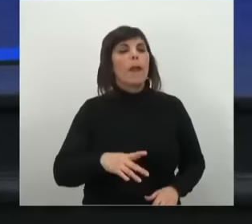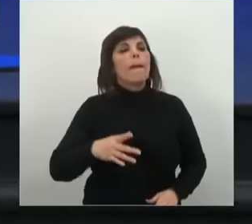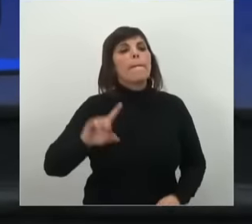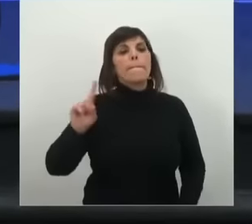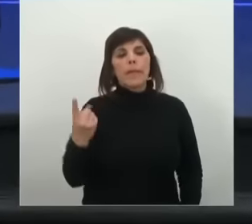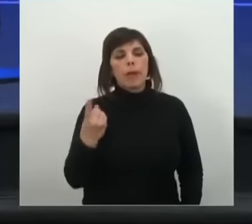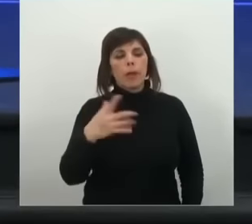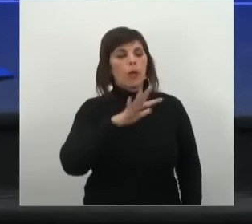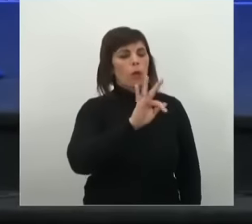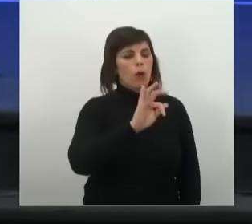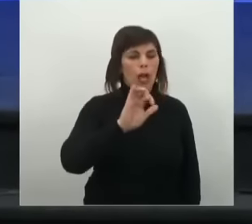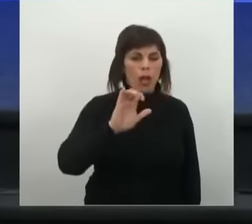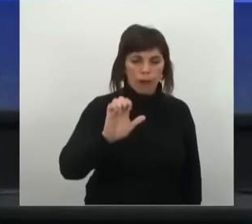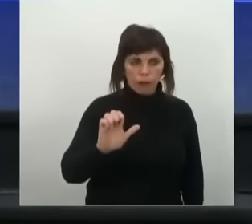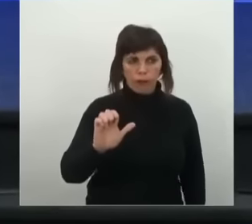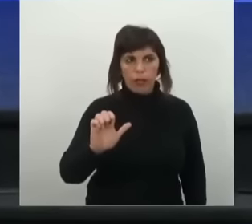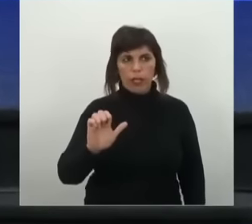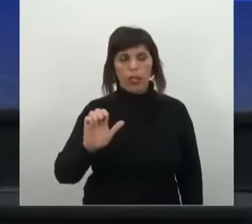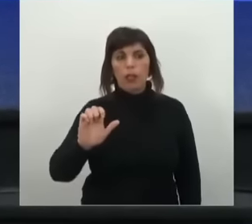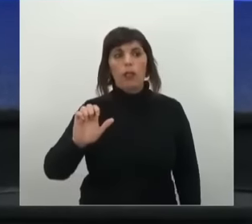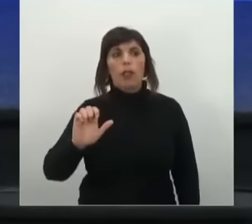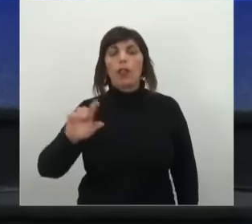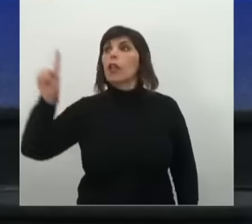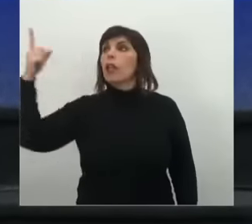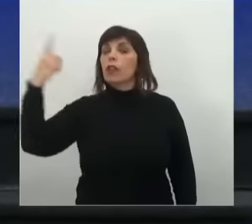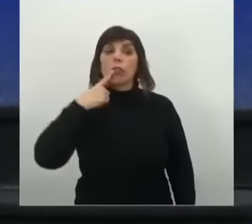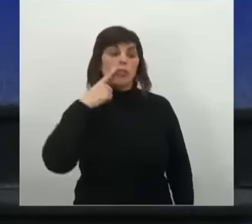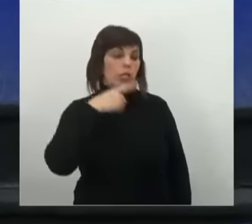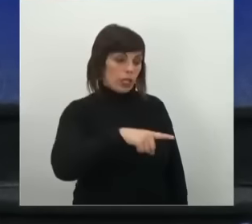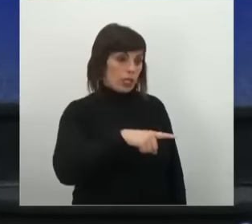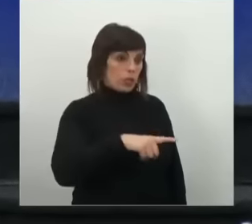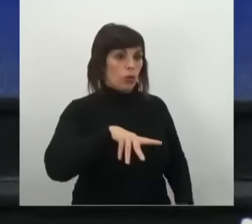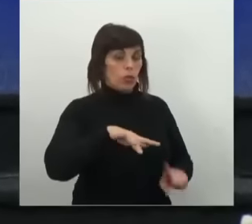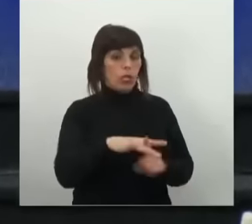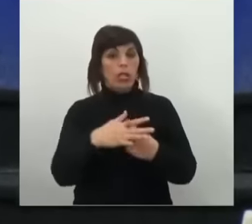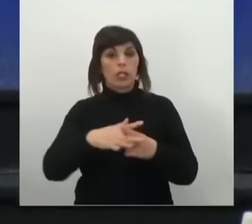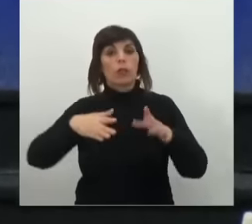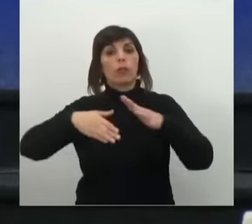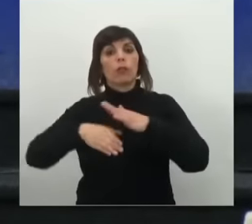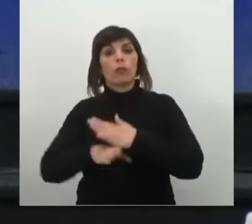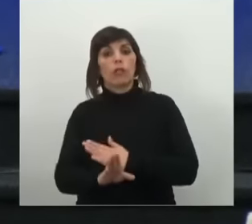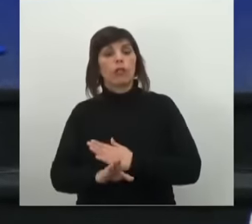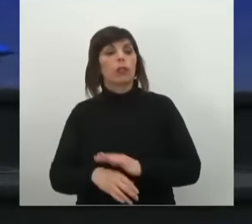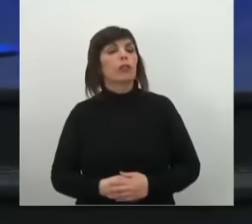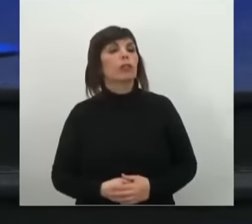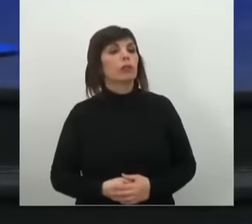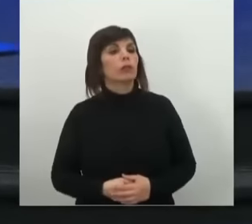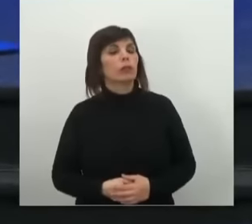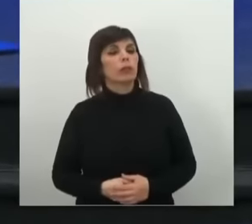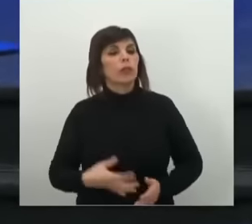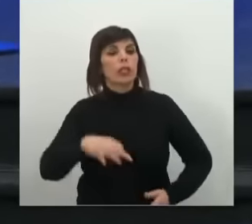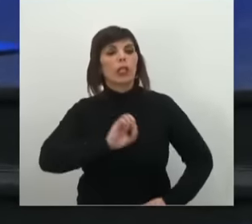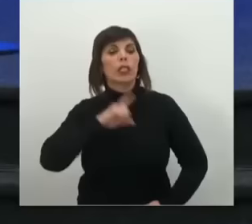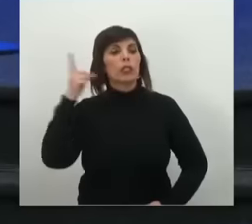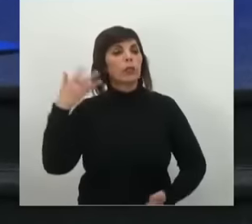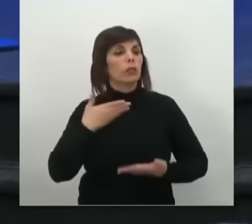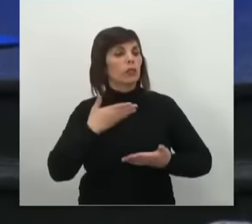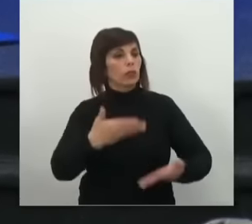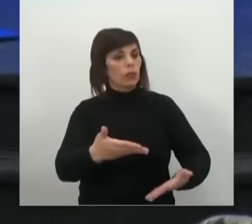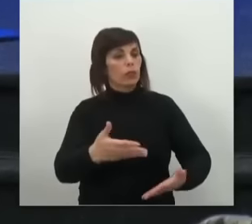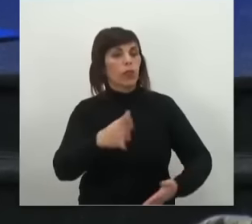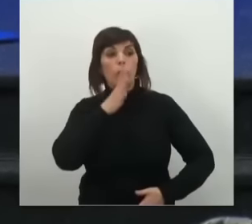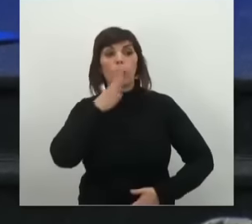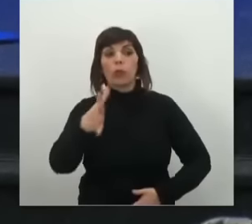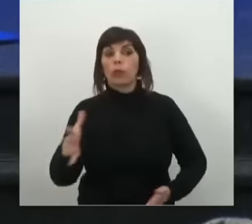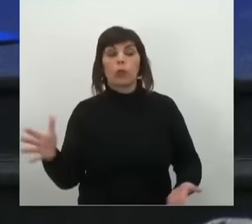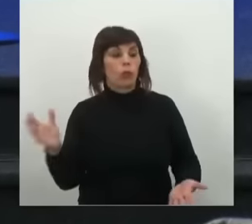fe la confirmación la paz en tu corazón Y entonces entras en la situación y tú verás como el Señor te ayuda porque todos